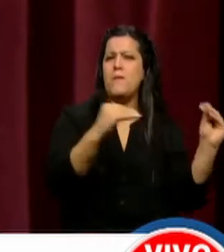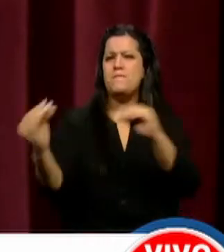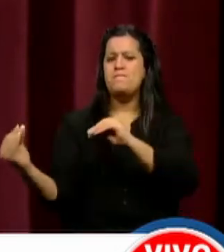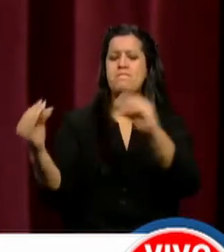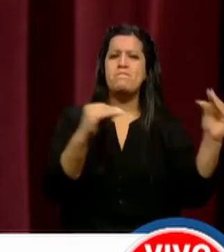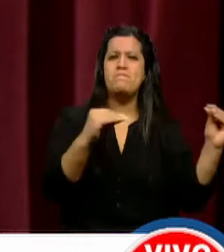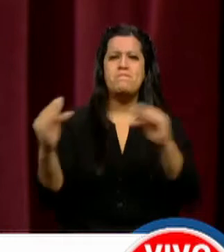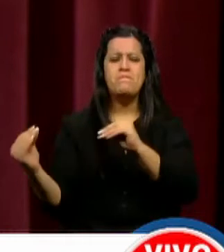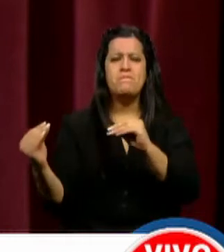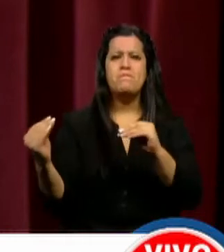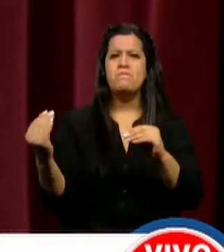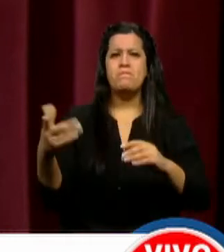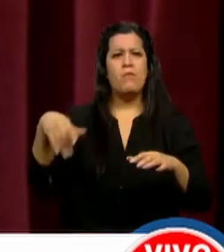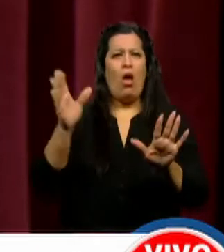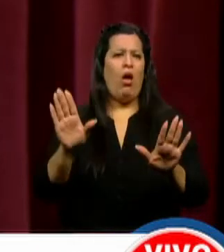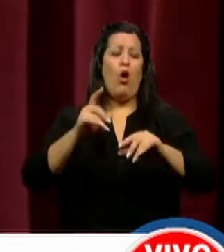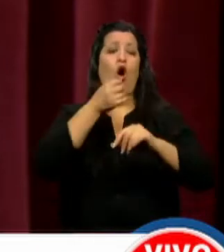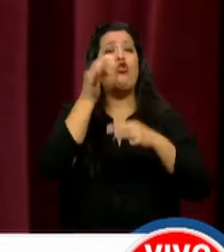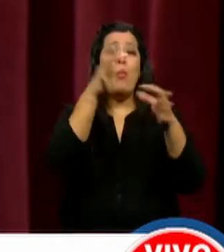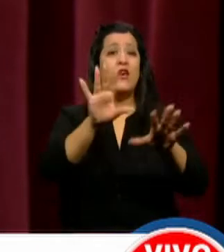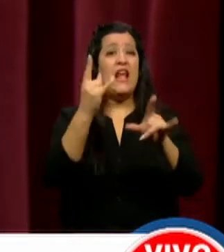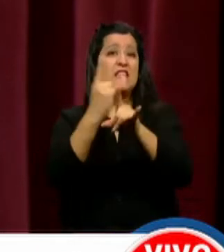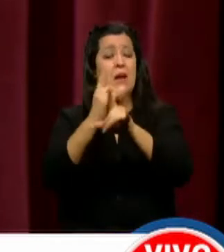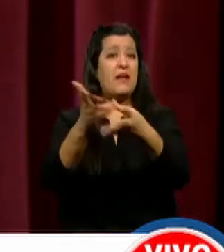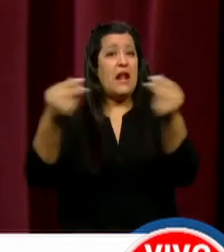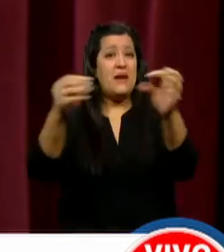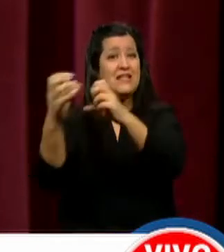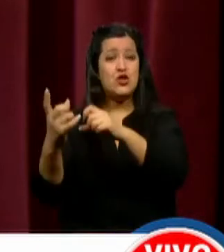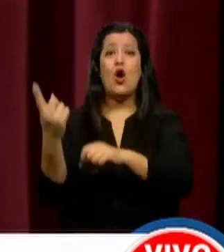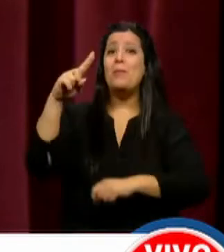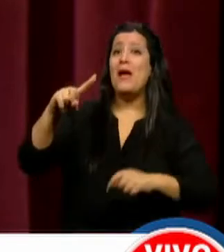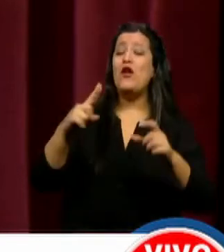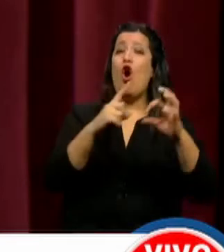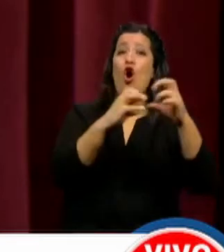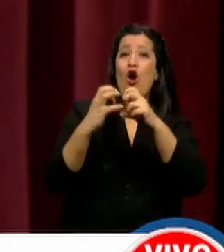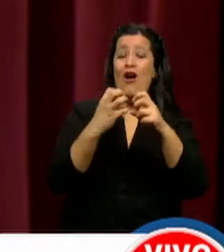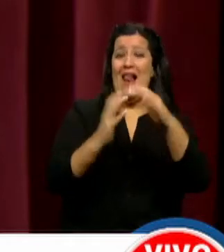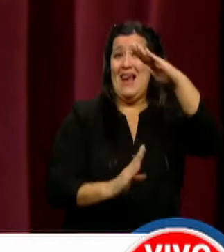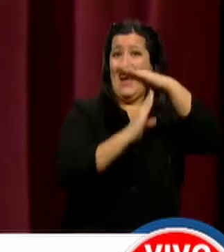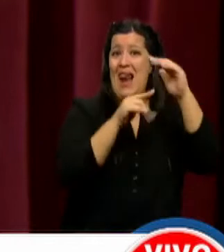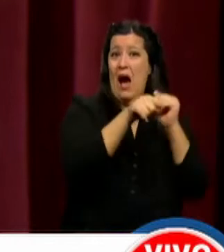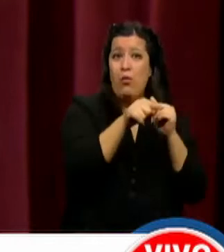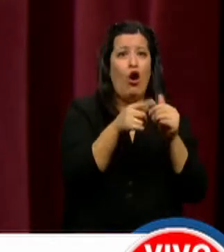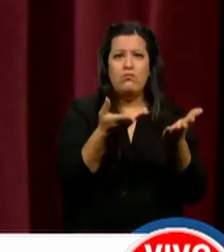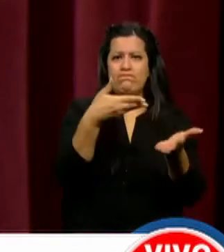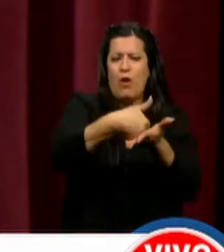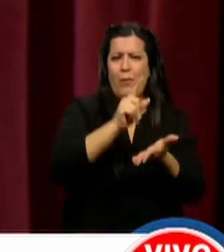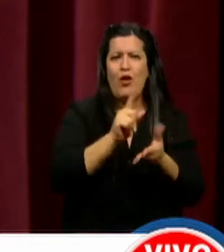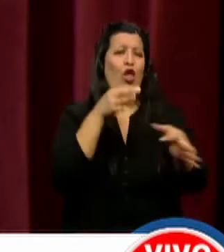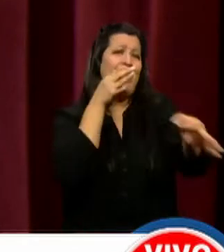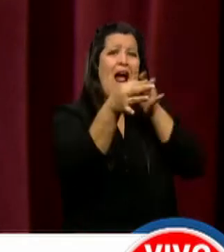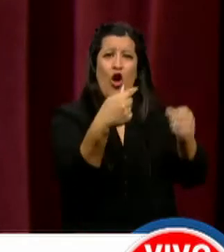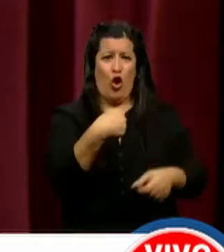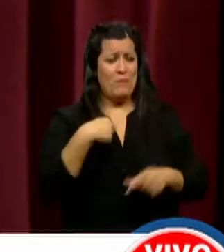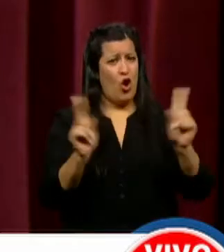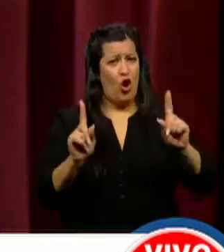Se guiñan el ojo y levantan las sesiones cuando quieren. Usted en labor parlamentaria, usted no alguien por usted. Usted no dialogue consintió. Conmigo, no